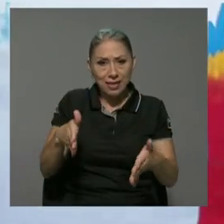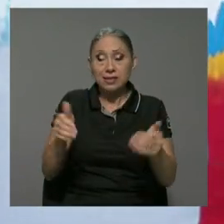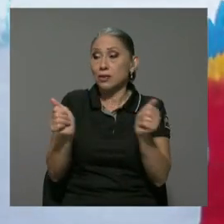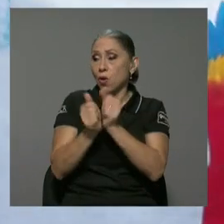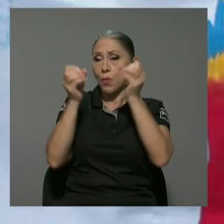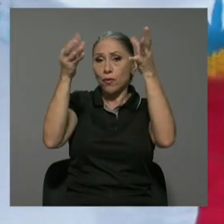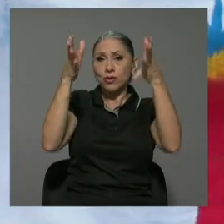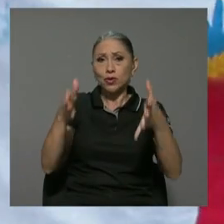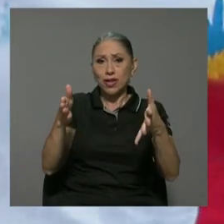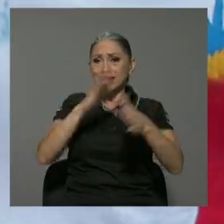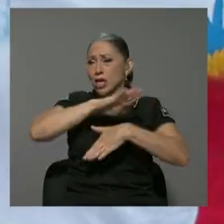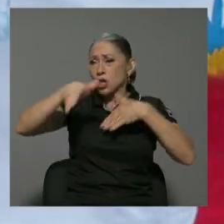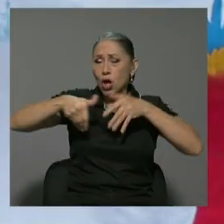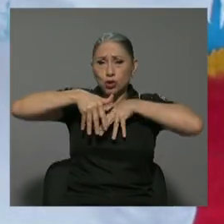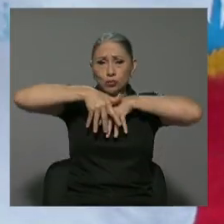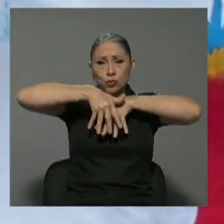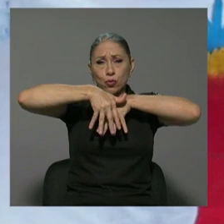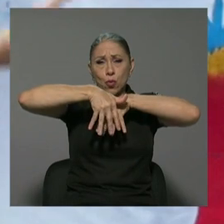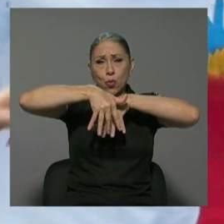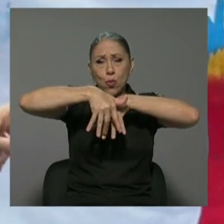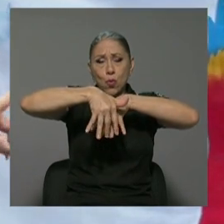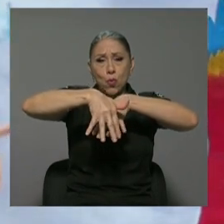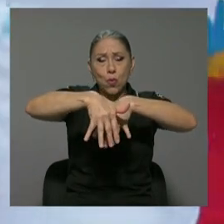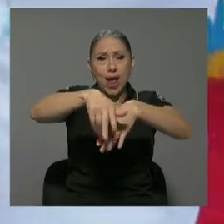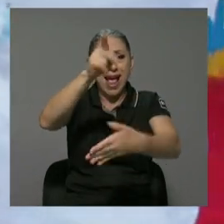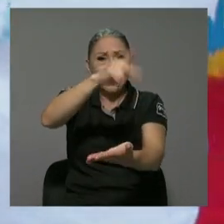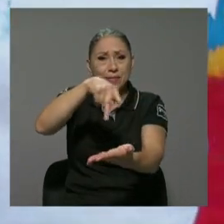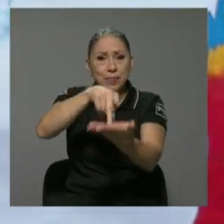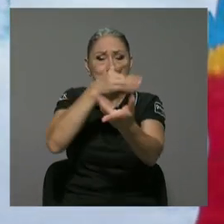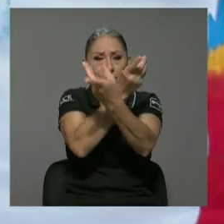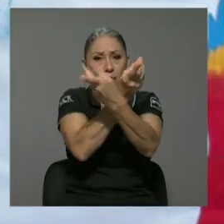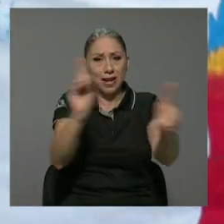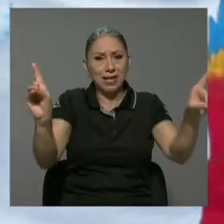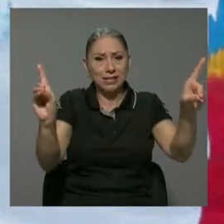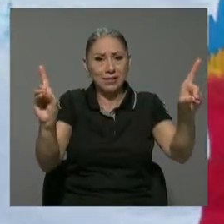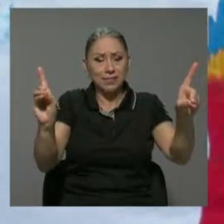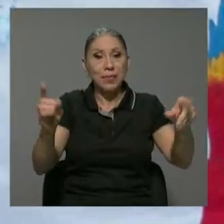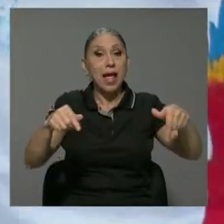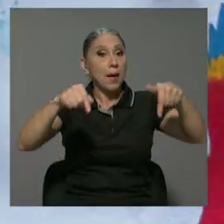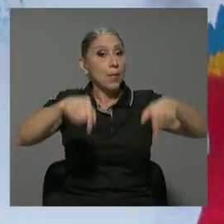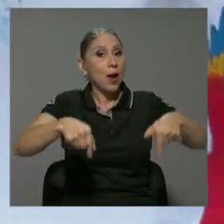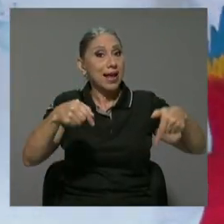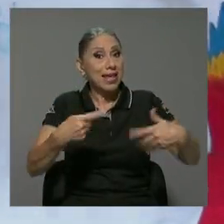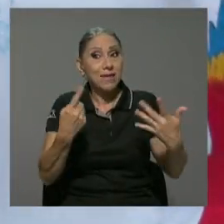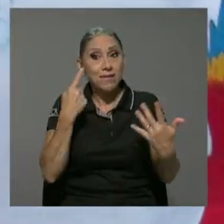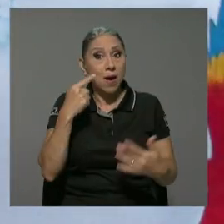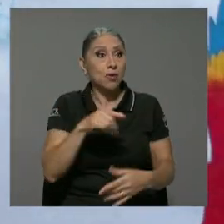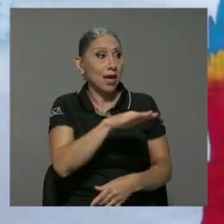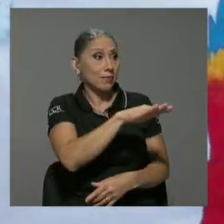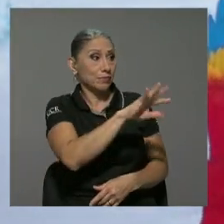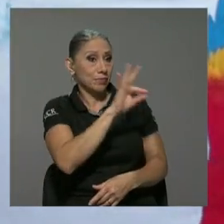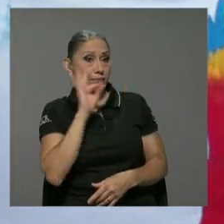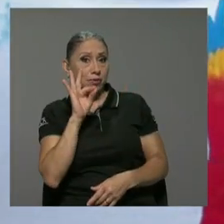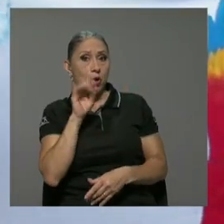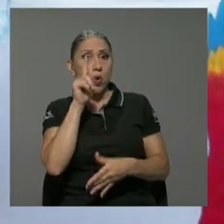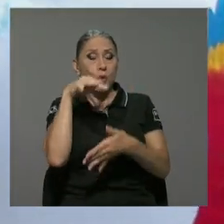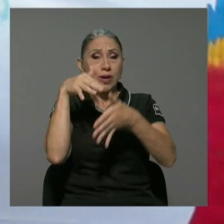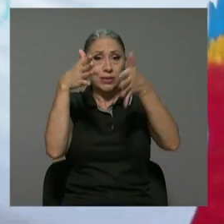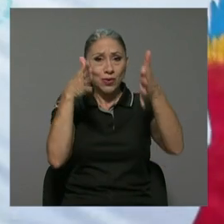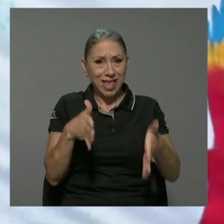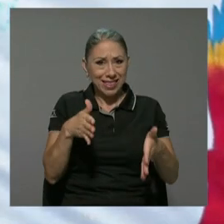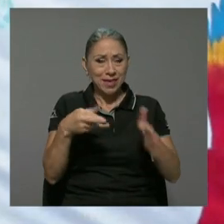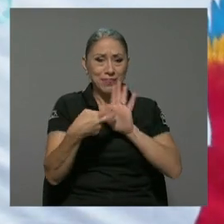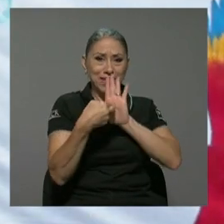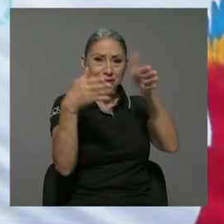hasta la Plaza de la Democracia. Pero vamos a ver aquí a convocar a un estudiante, a un representante